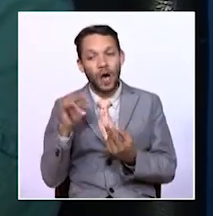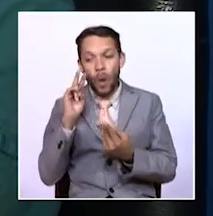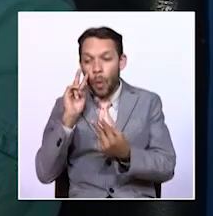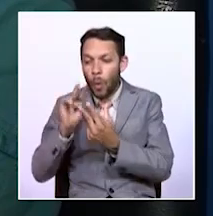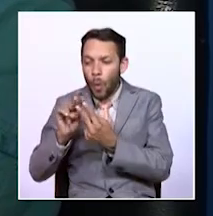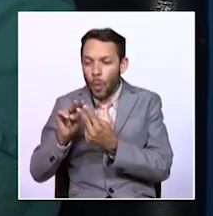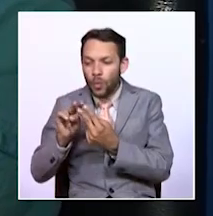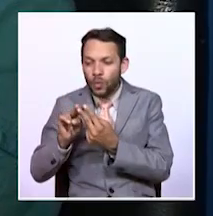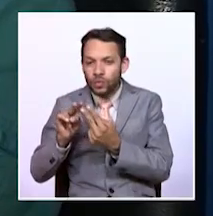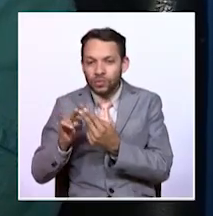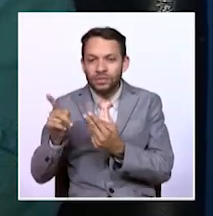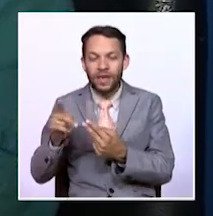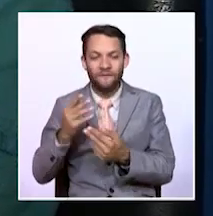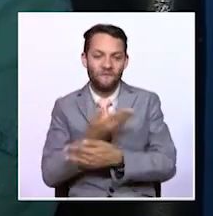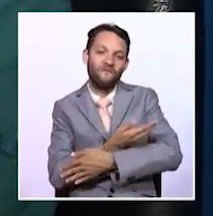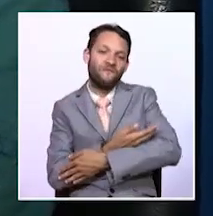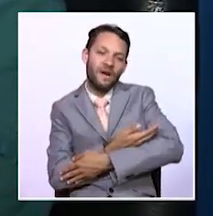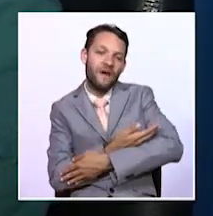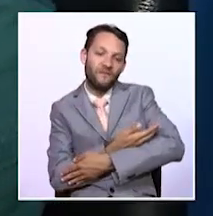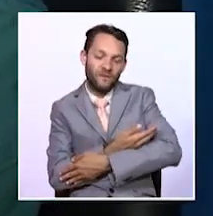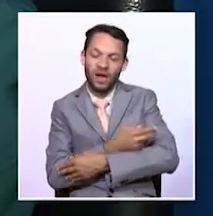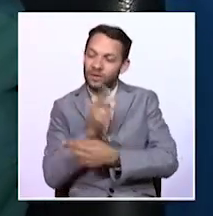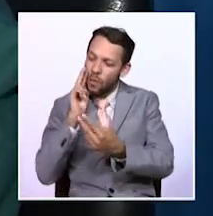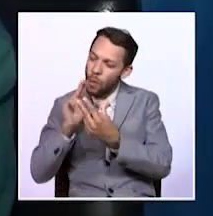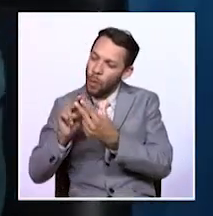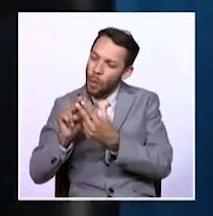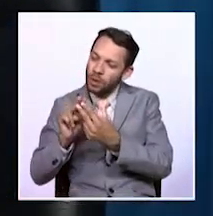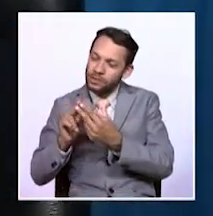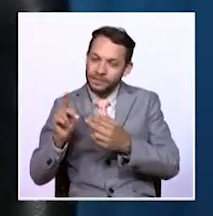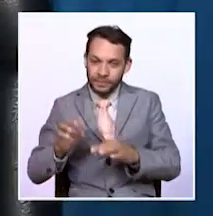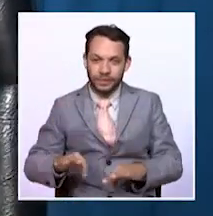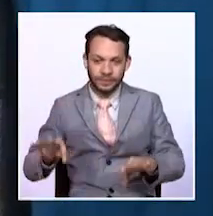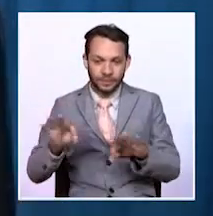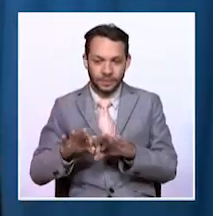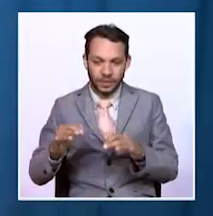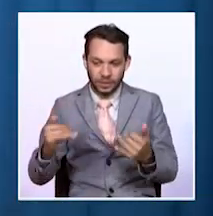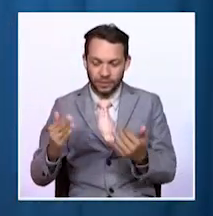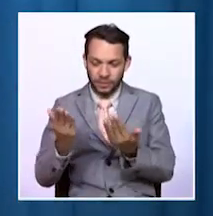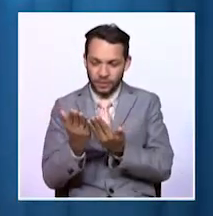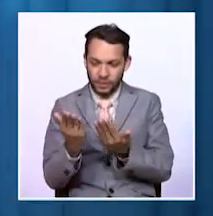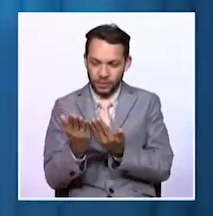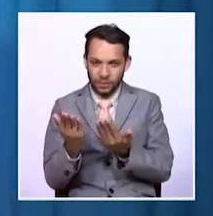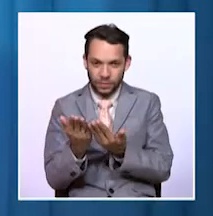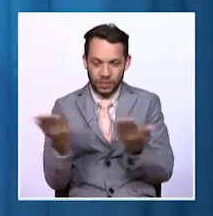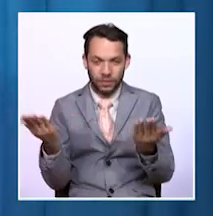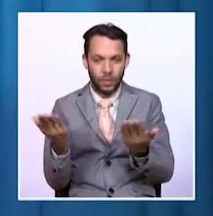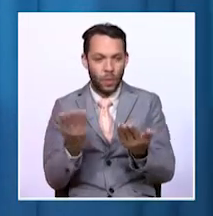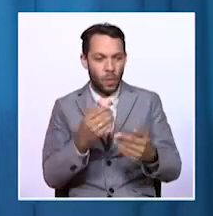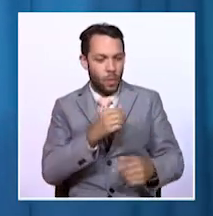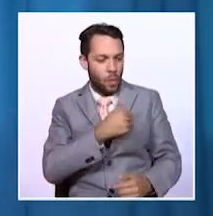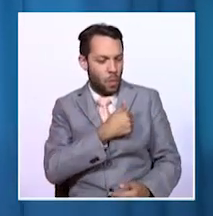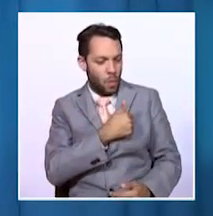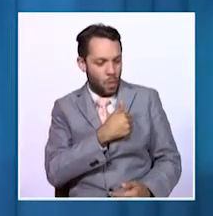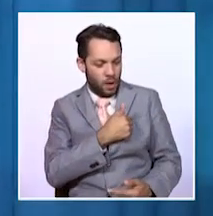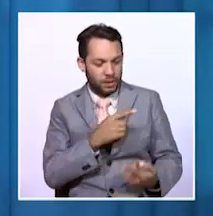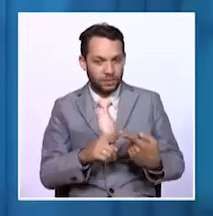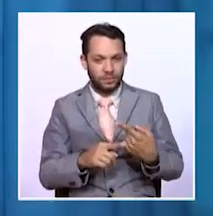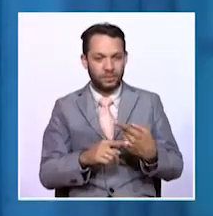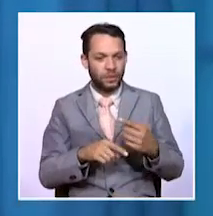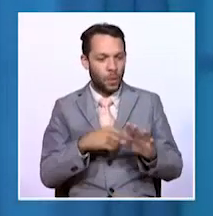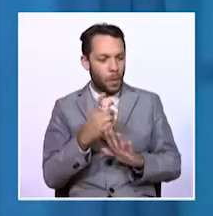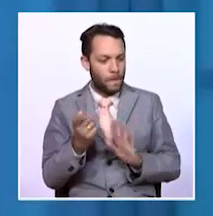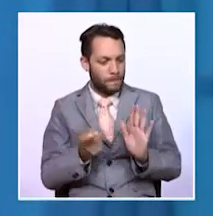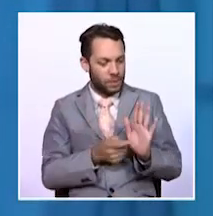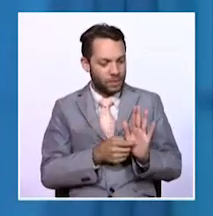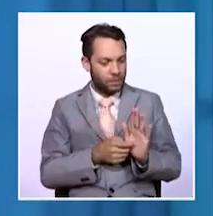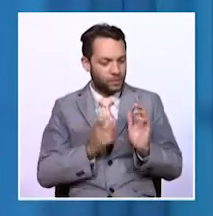las facciones del bebé. Entonces, una vez hecho todo el estudio anatómico, el estudio del corazón, de todos los órganos del